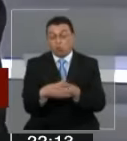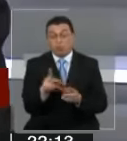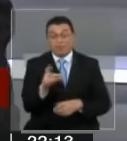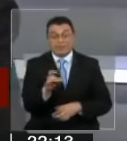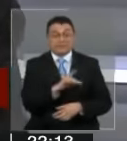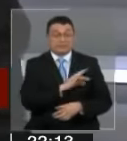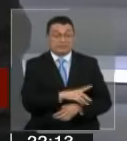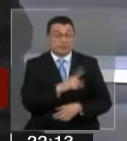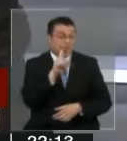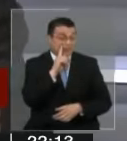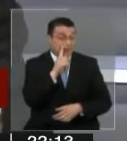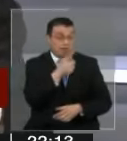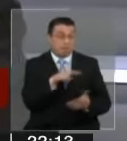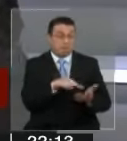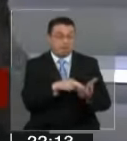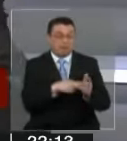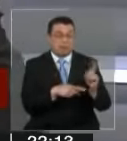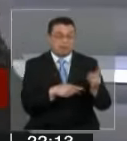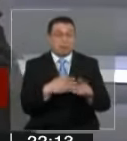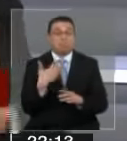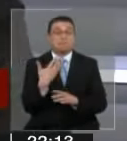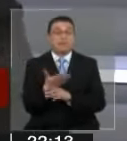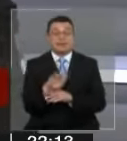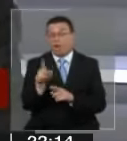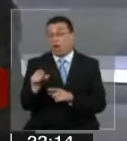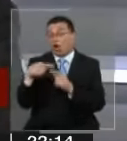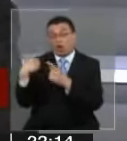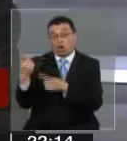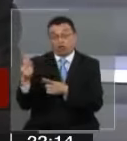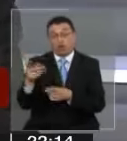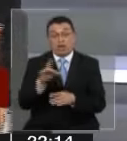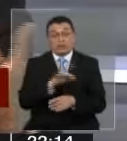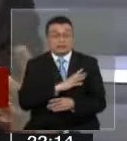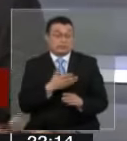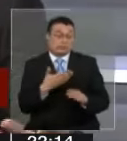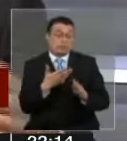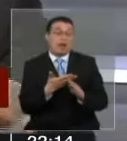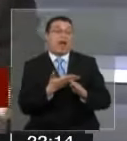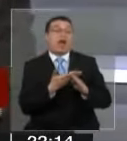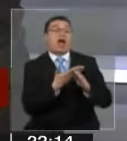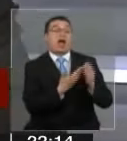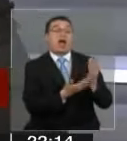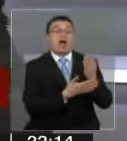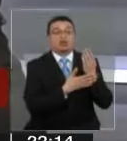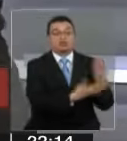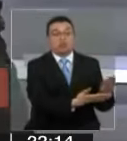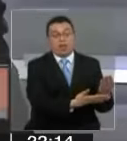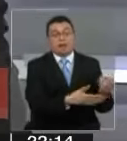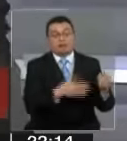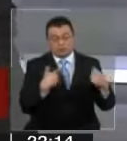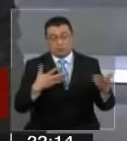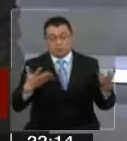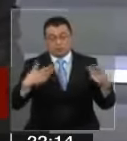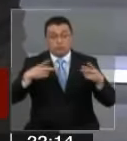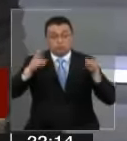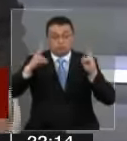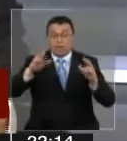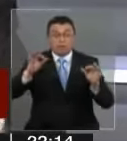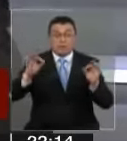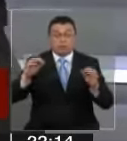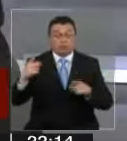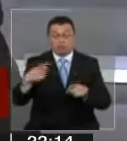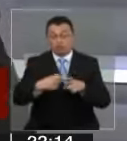chilenos que está teniendo un problema, pida al resto de los chilenos, a la sociedad, que vaya en ayuda y sea algo, ¿no es cierto?, natural. Y la sociedad,